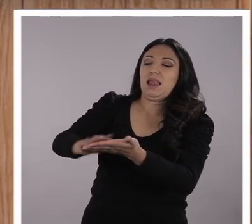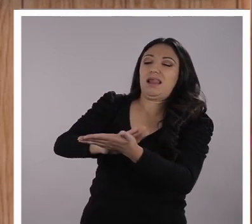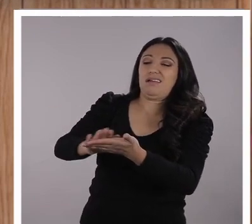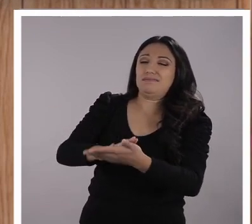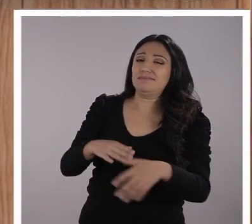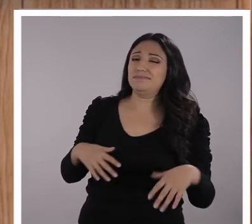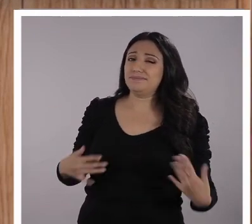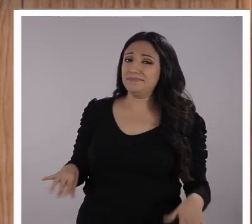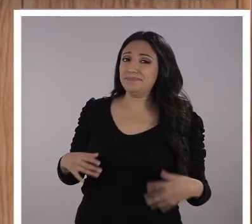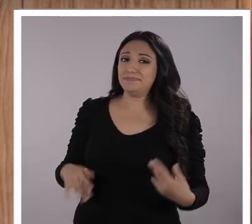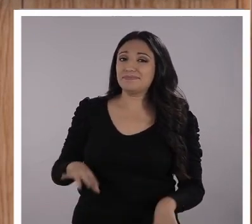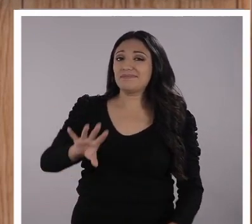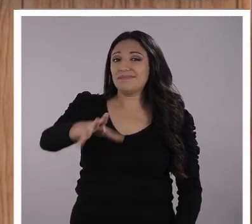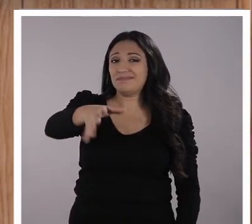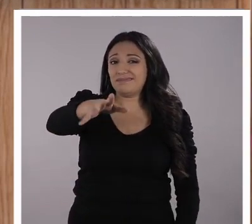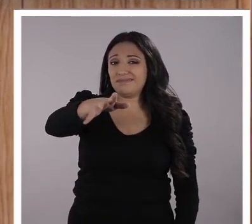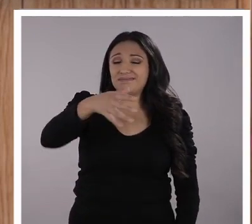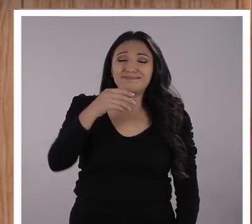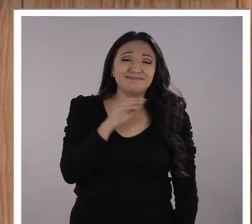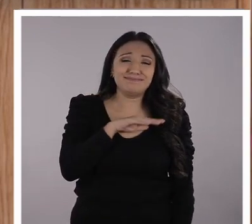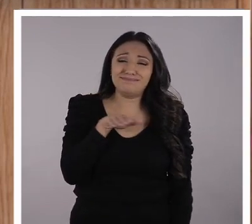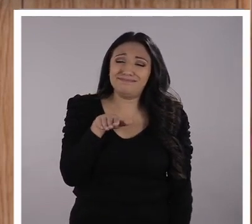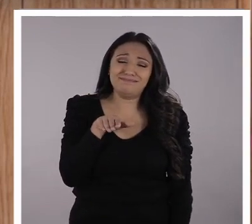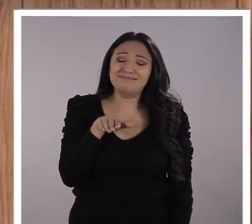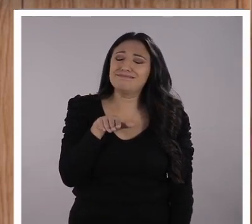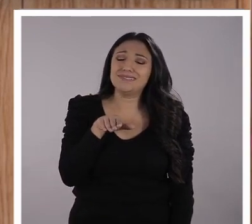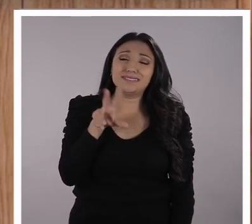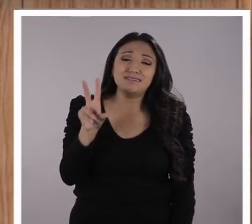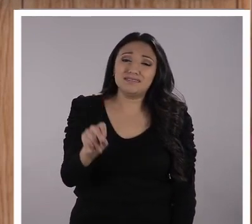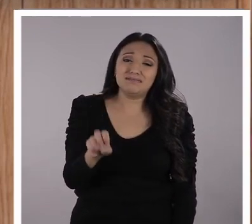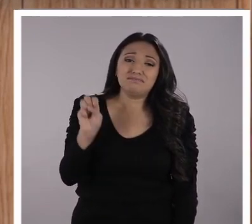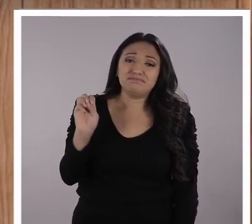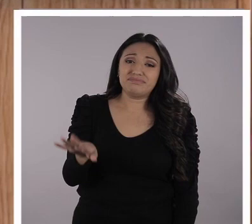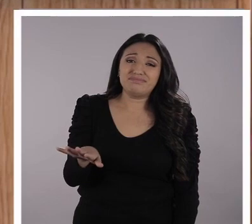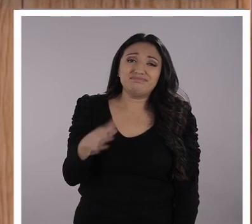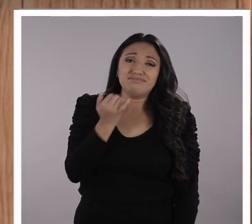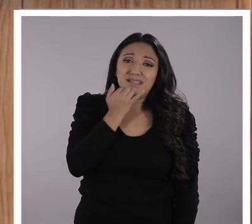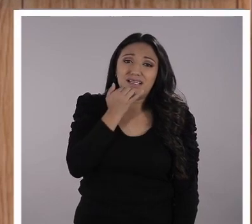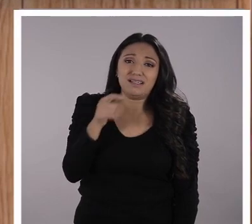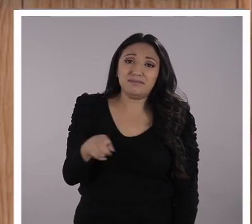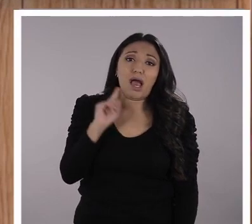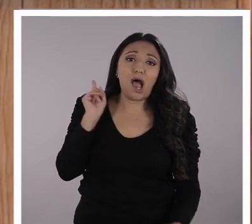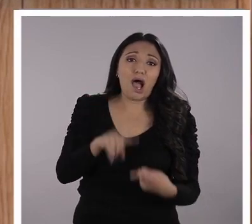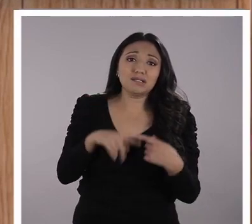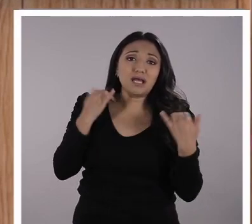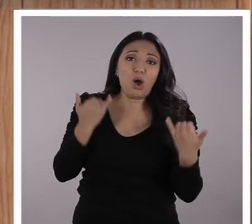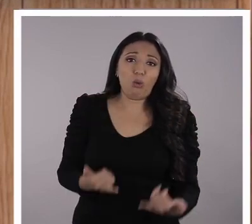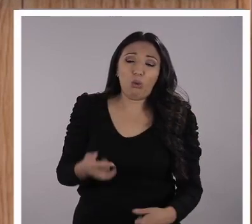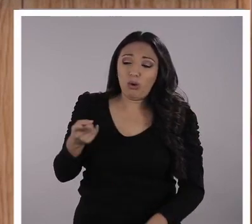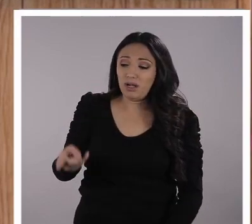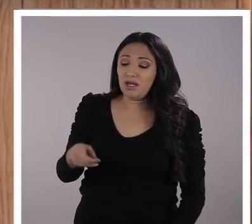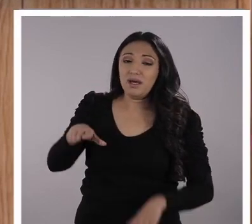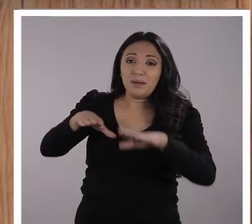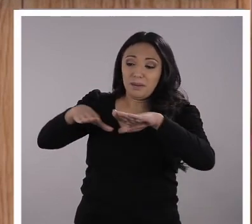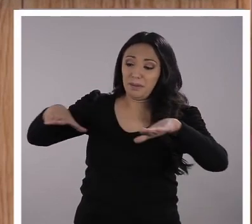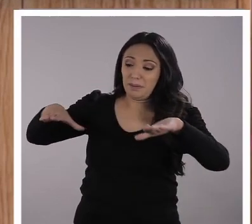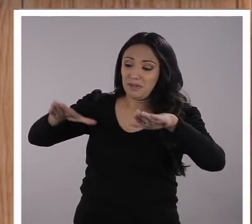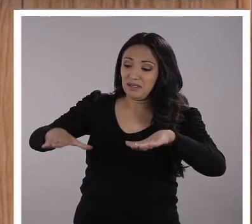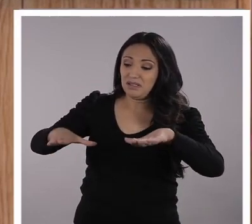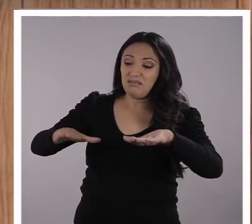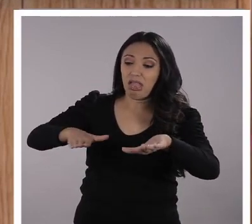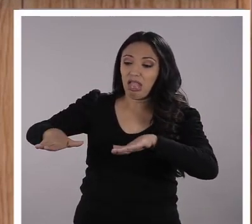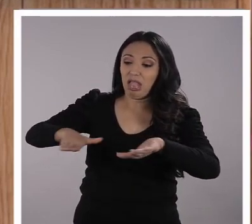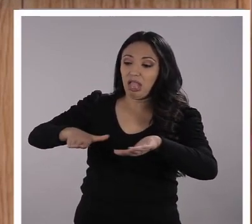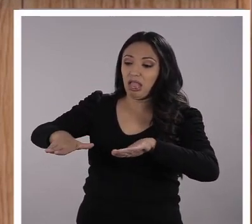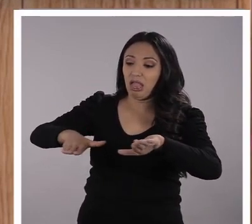Y claro, ¿ustedes creen que eso terminó de fraguar? ¿Creen que terminó de secarse? Correcto, hasta el día de hoy esa baldosa está